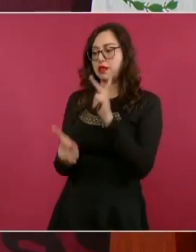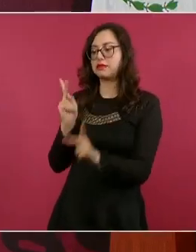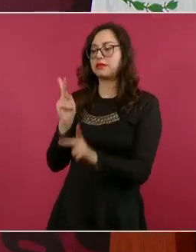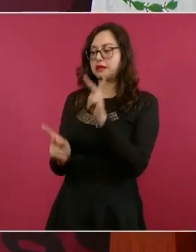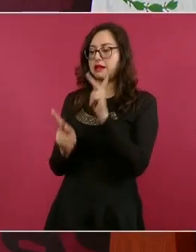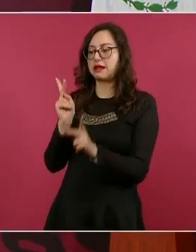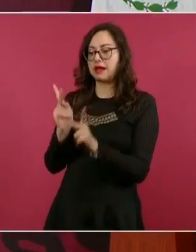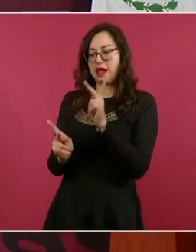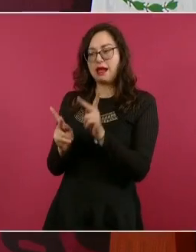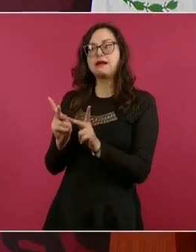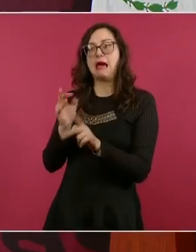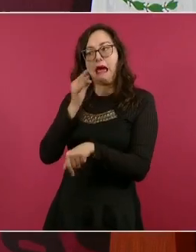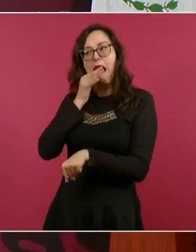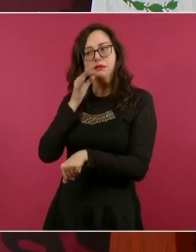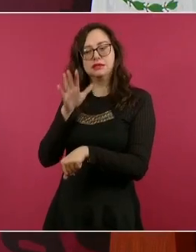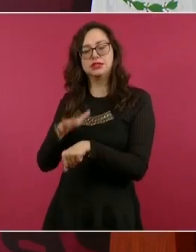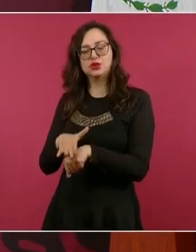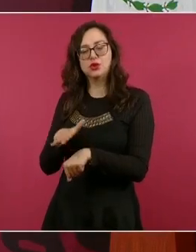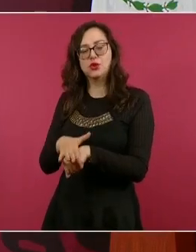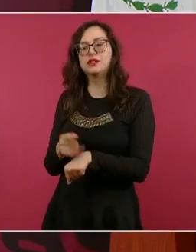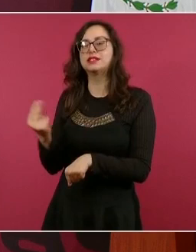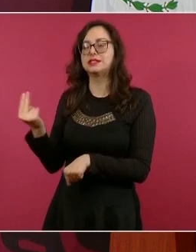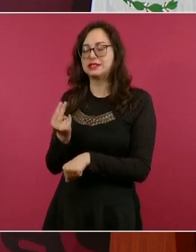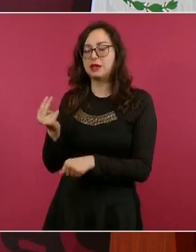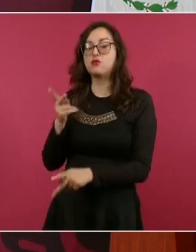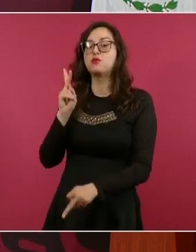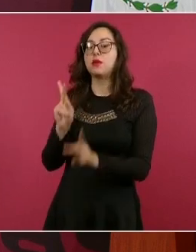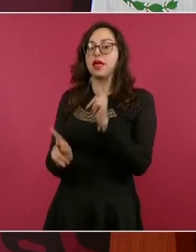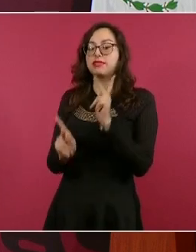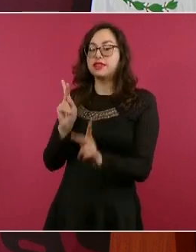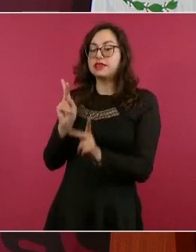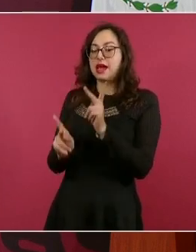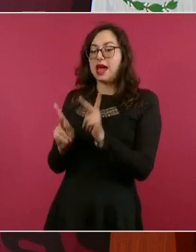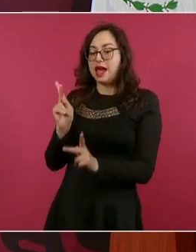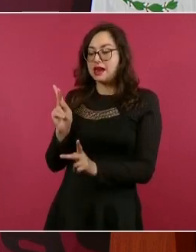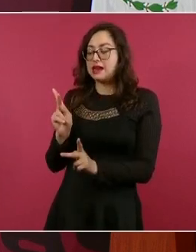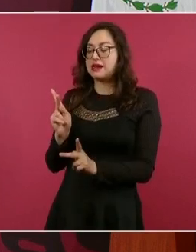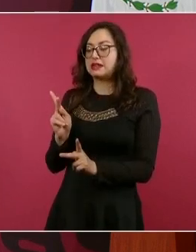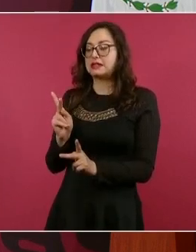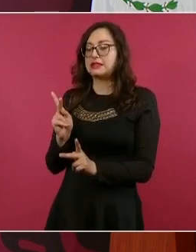de una vez le adelanto, de cómo